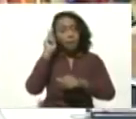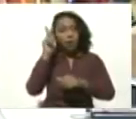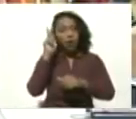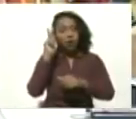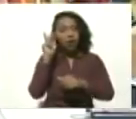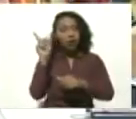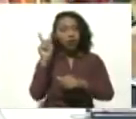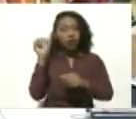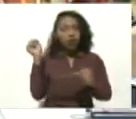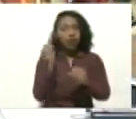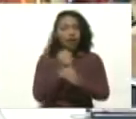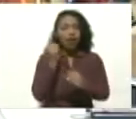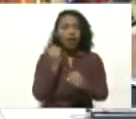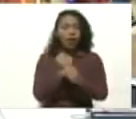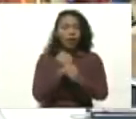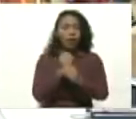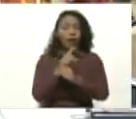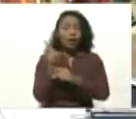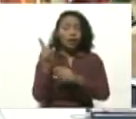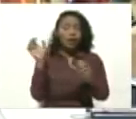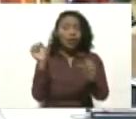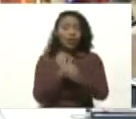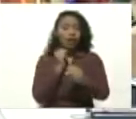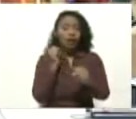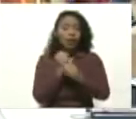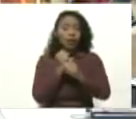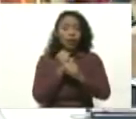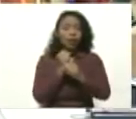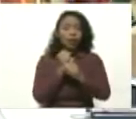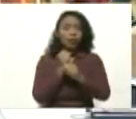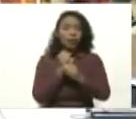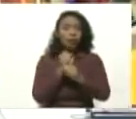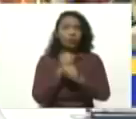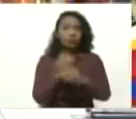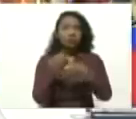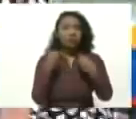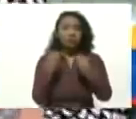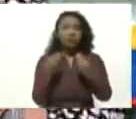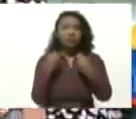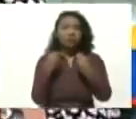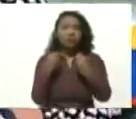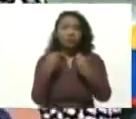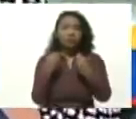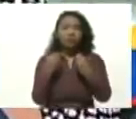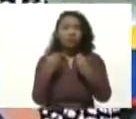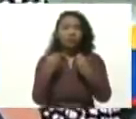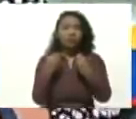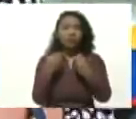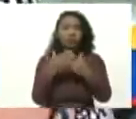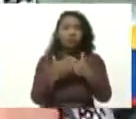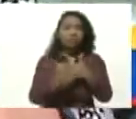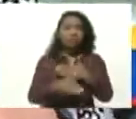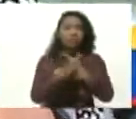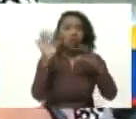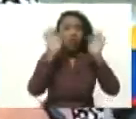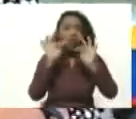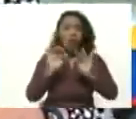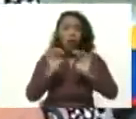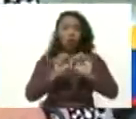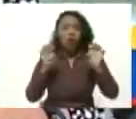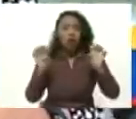y de su labor, que es la labor para llevar adelante el modelo